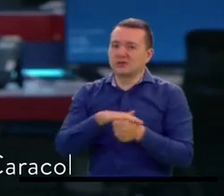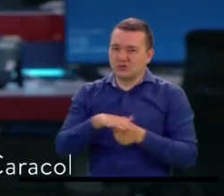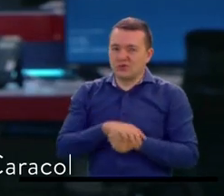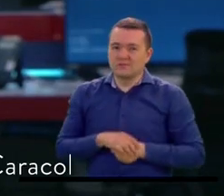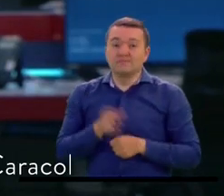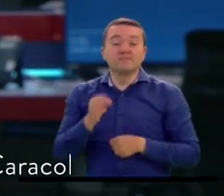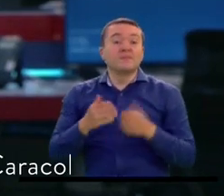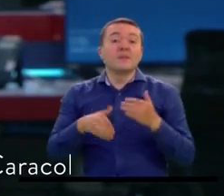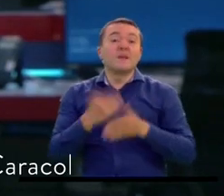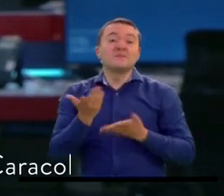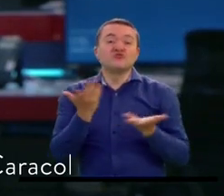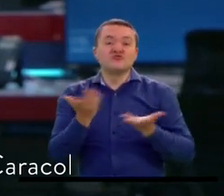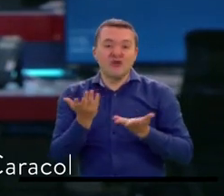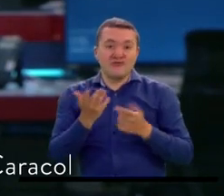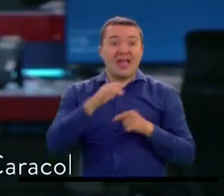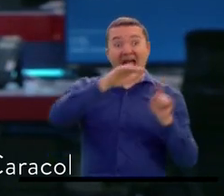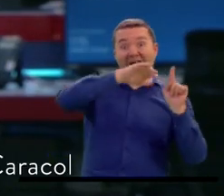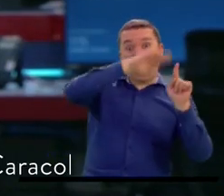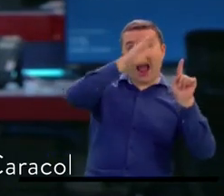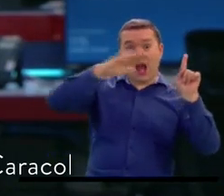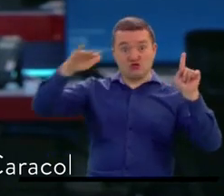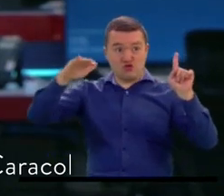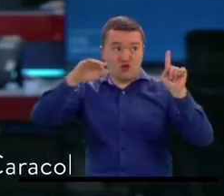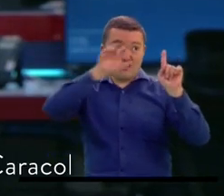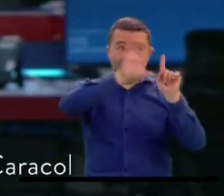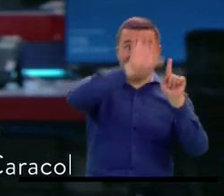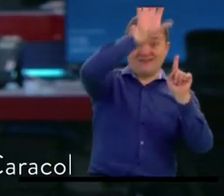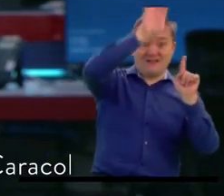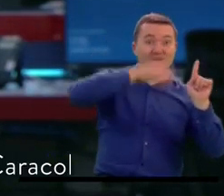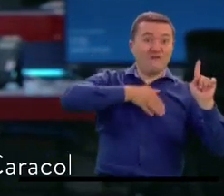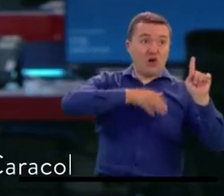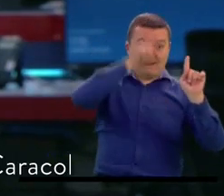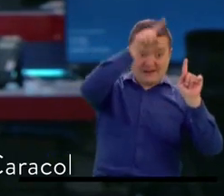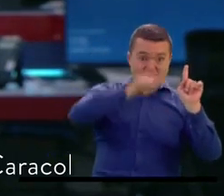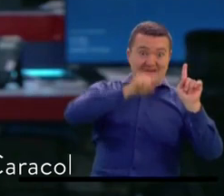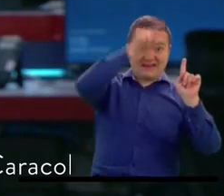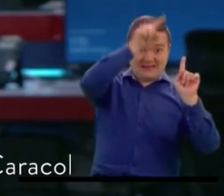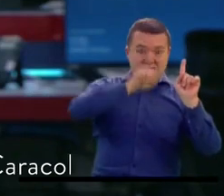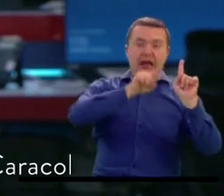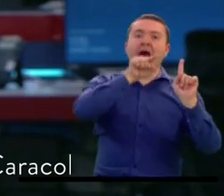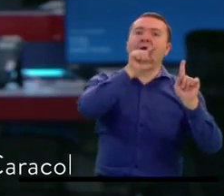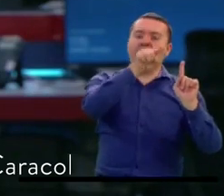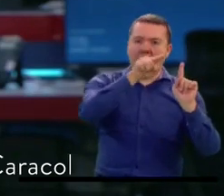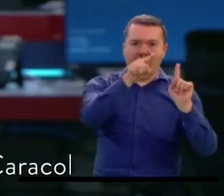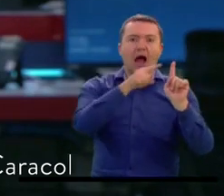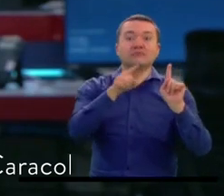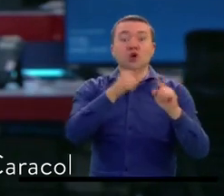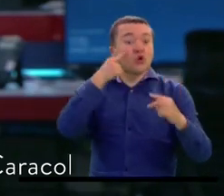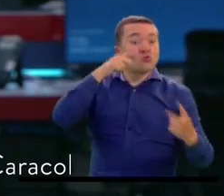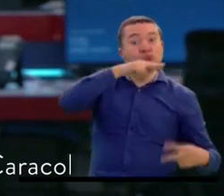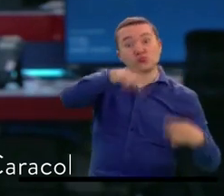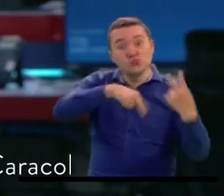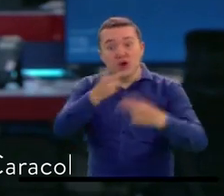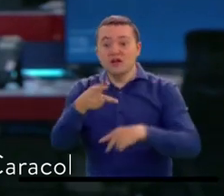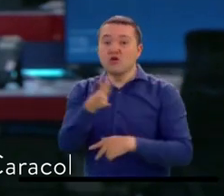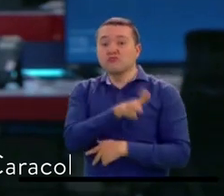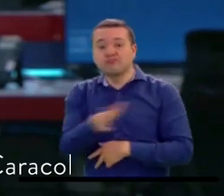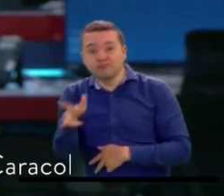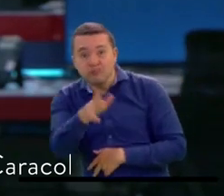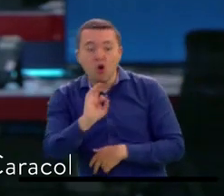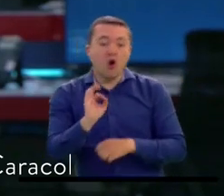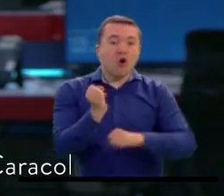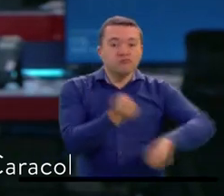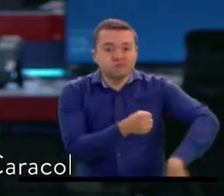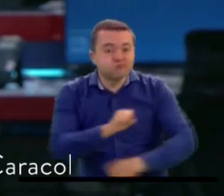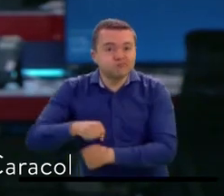Comenzamos en el Magdalena Medio, donde el turismo por tierra y río quedó suspendido. Ante la falta de viajeros, cientos de empleados en Puerto Triunfo,